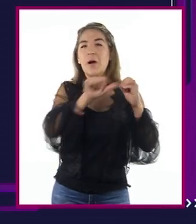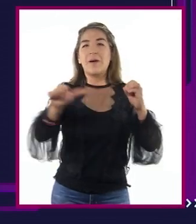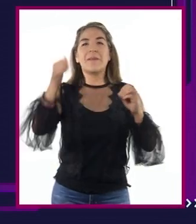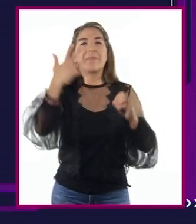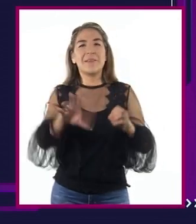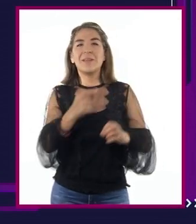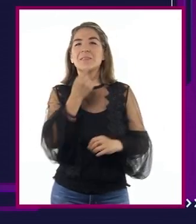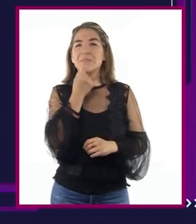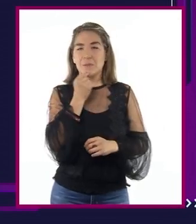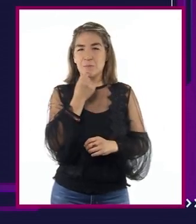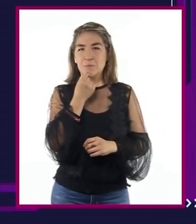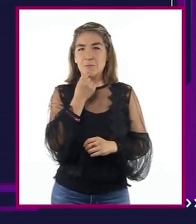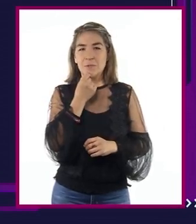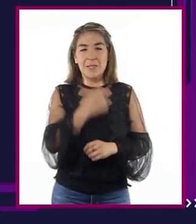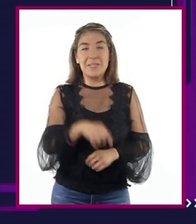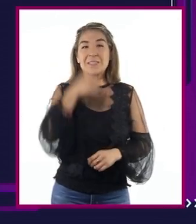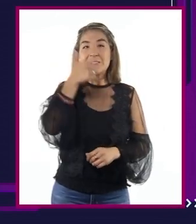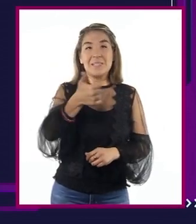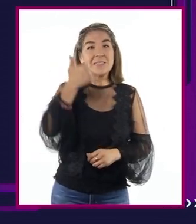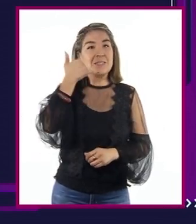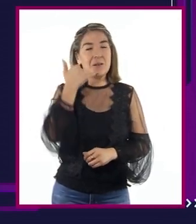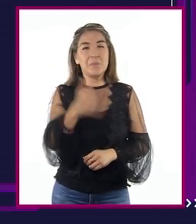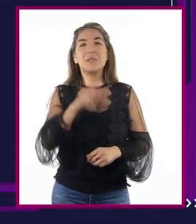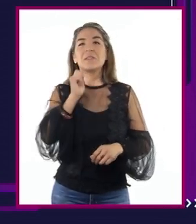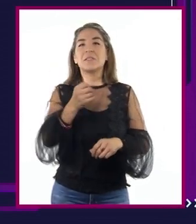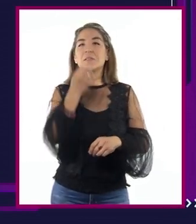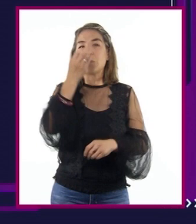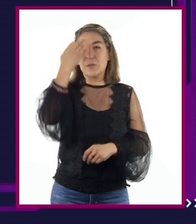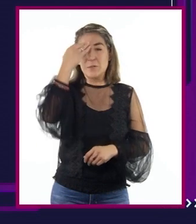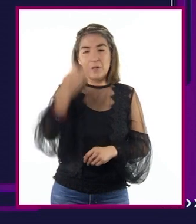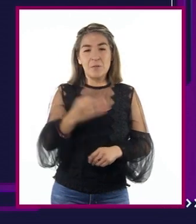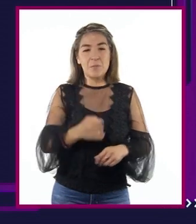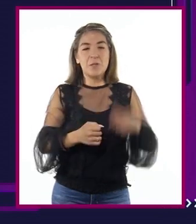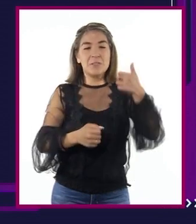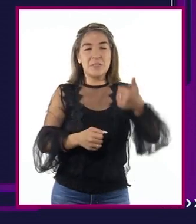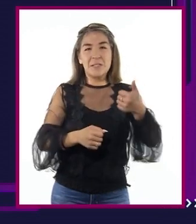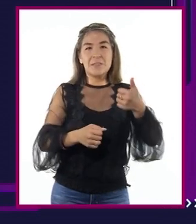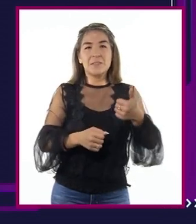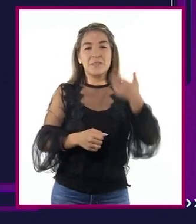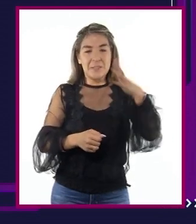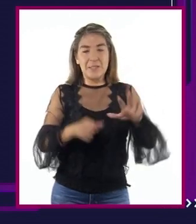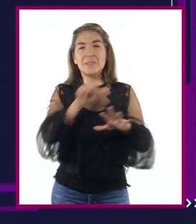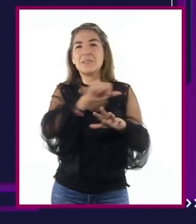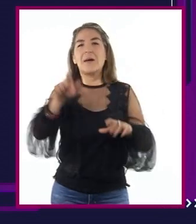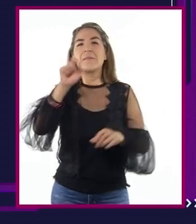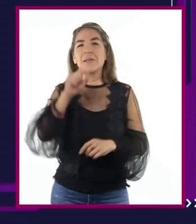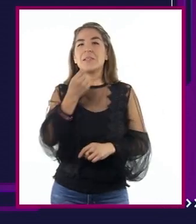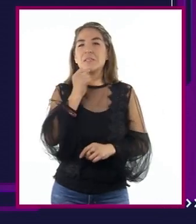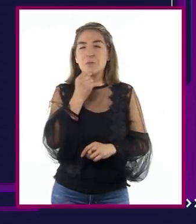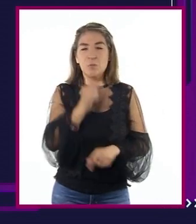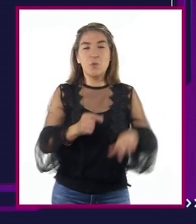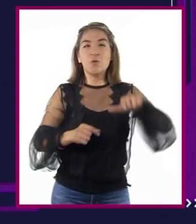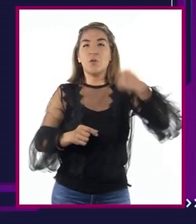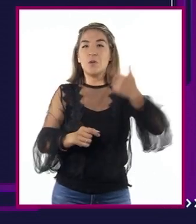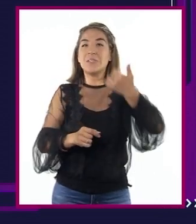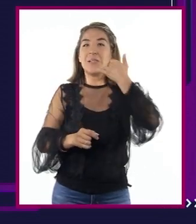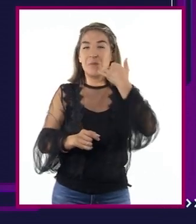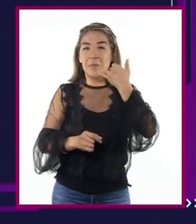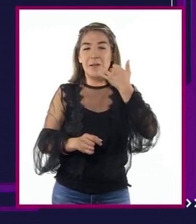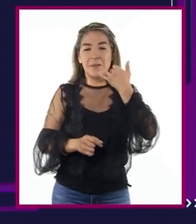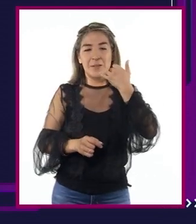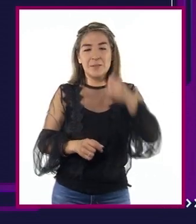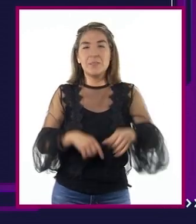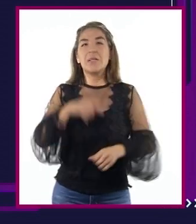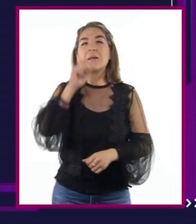10 segundos. 6 llamadas con una duración entre 10 y 20 segundos. 12 llamadas con una